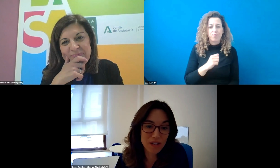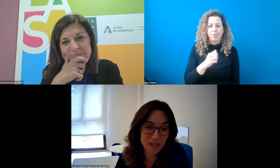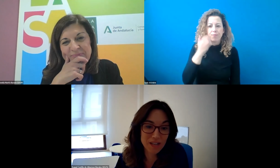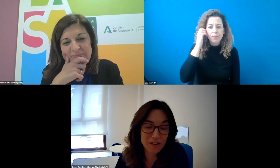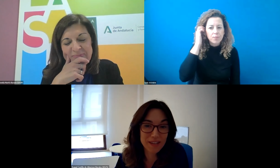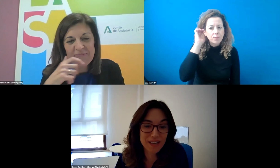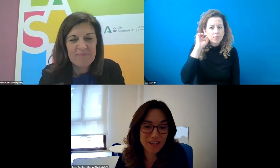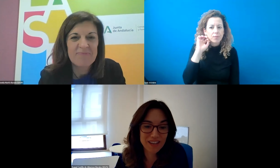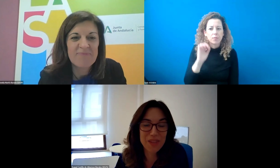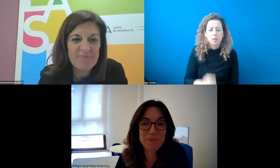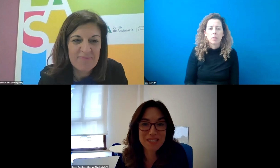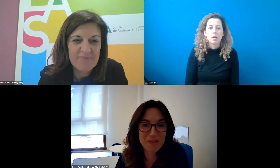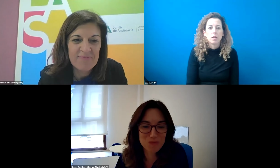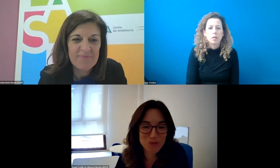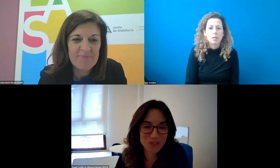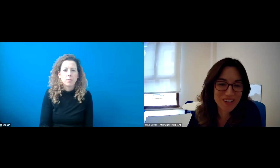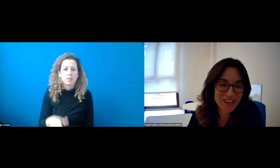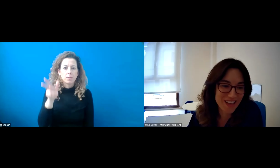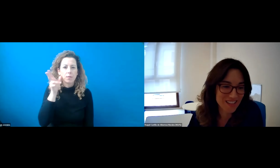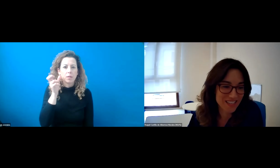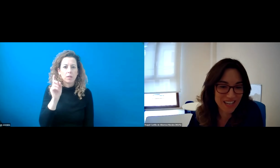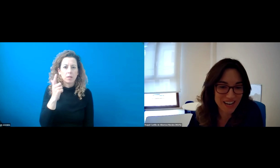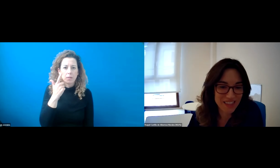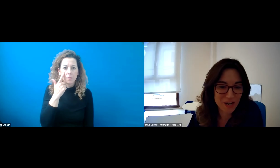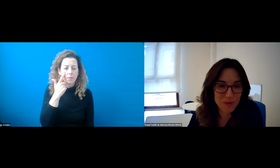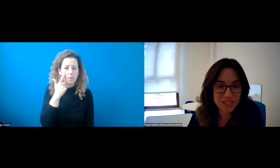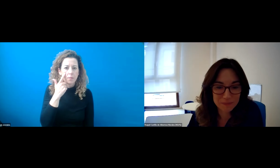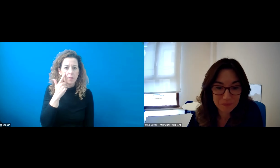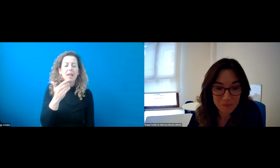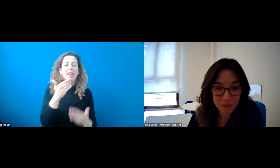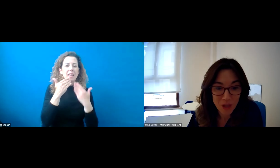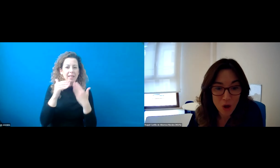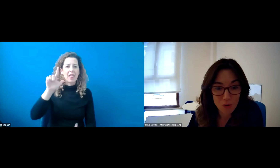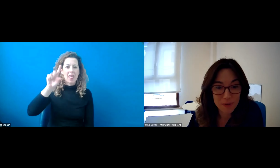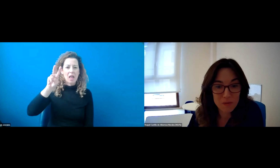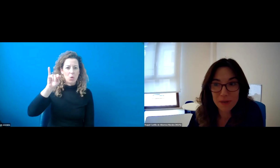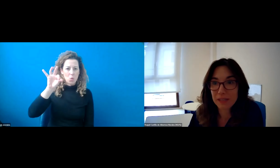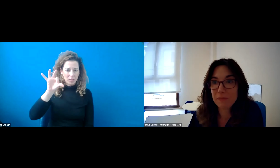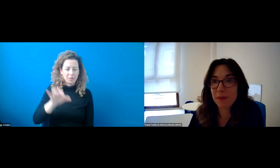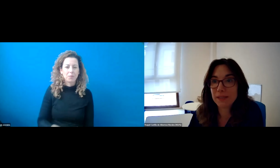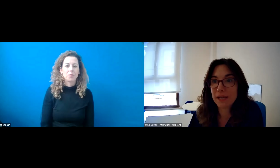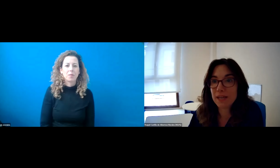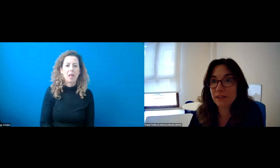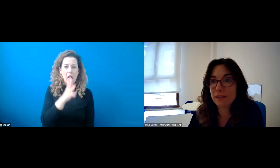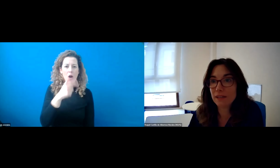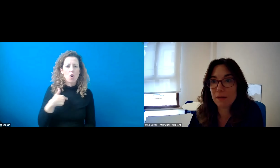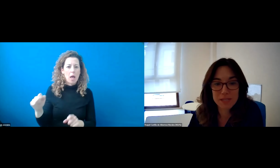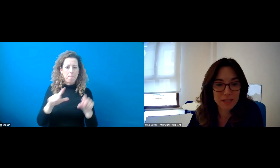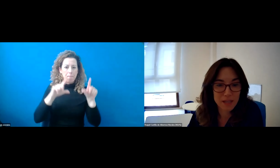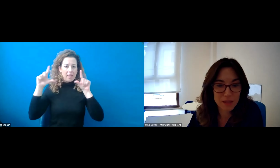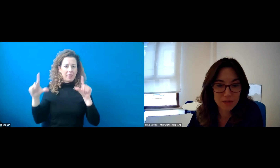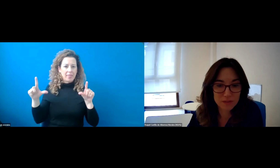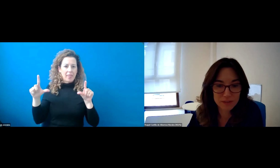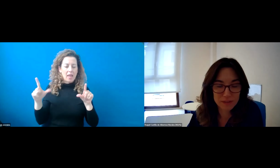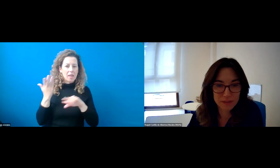escucharlo. y la verdad que hace pensar mucho. Así que gracias, Luis. Os voy a compartir mi pantalla, la